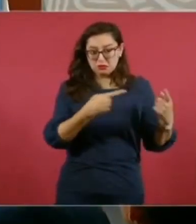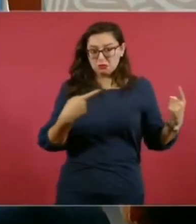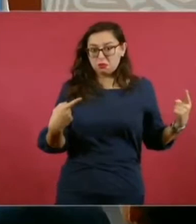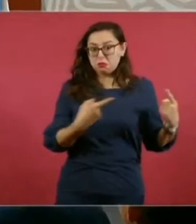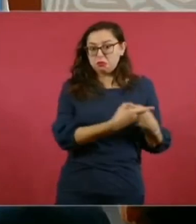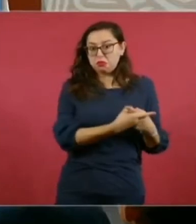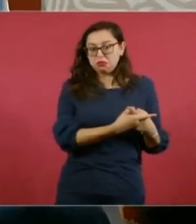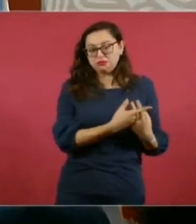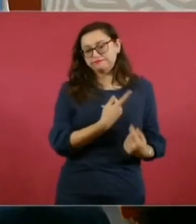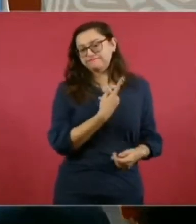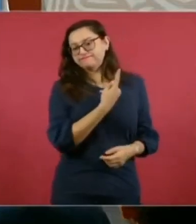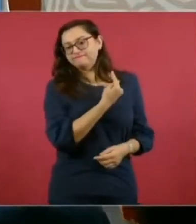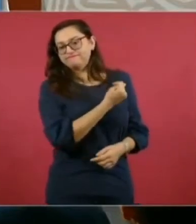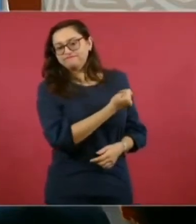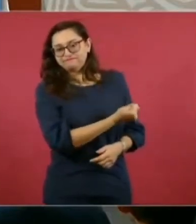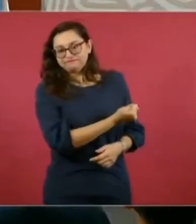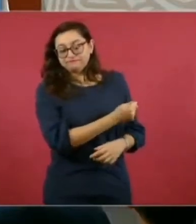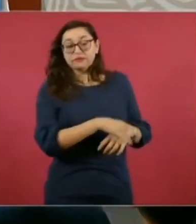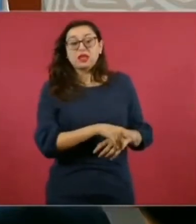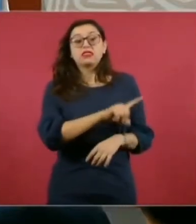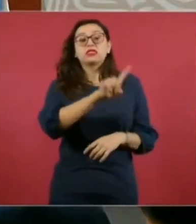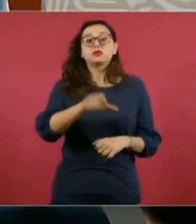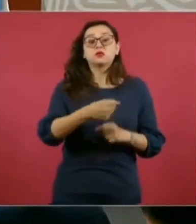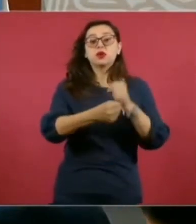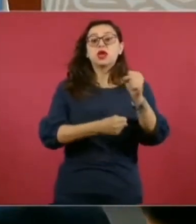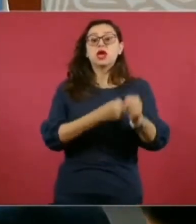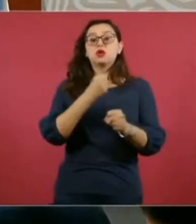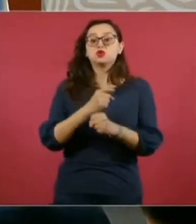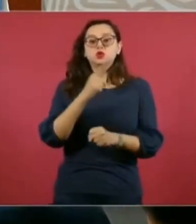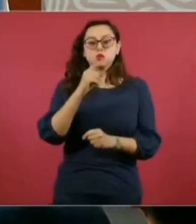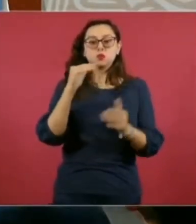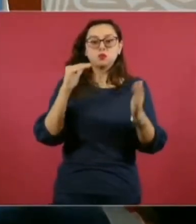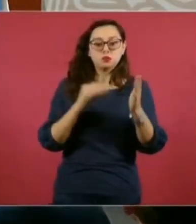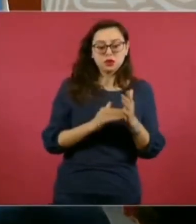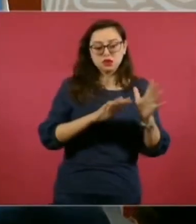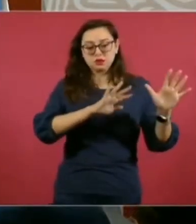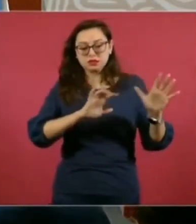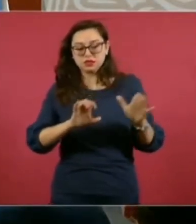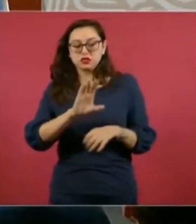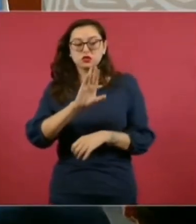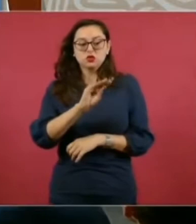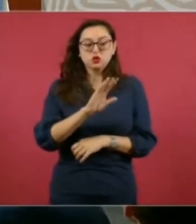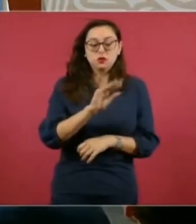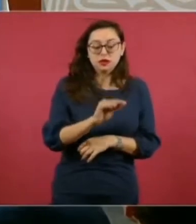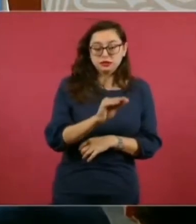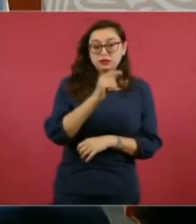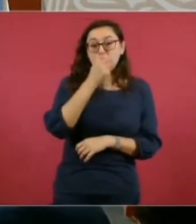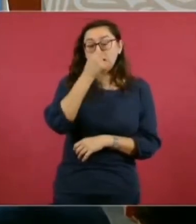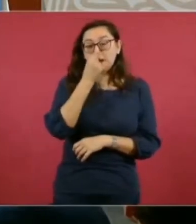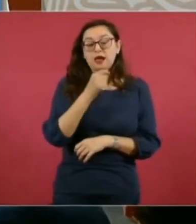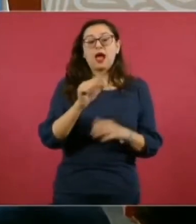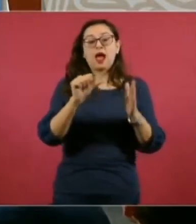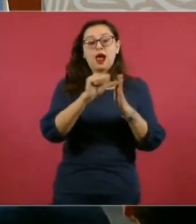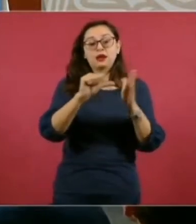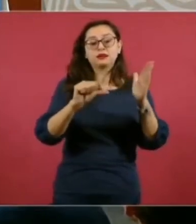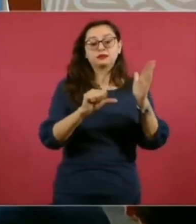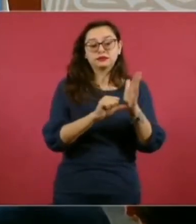El 27 de junio de 1990, ambos partidos reformaron el artículo